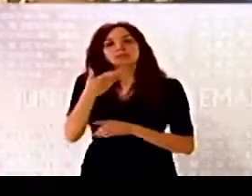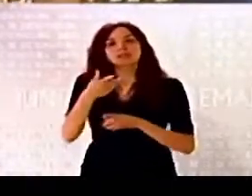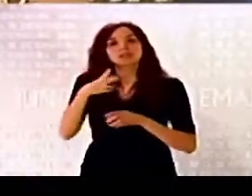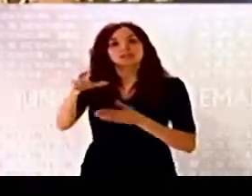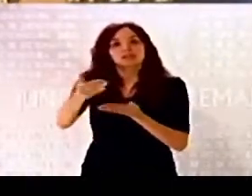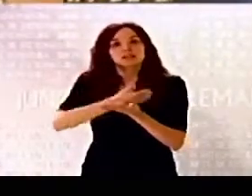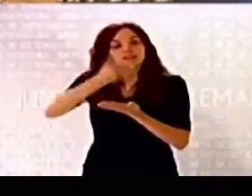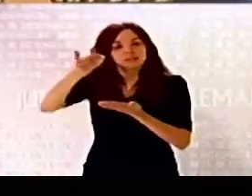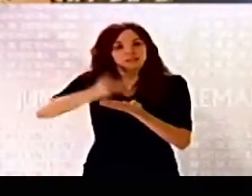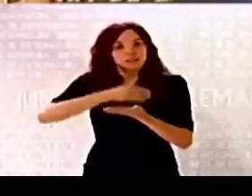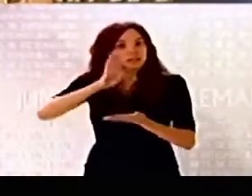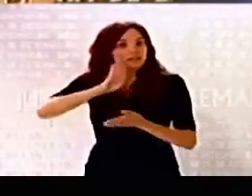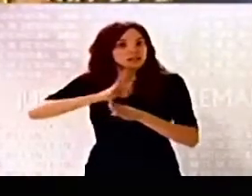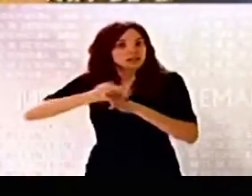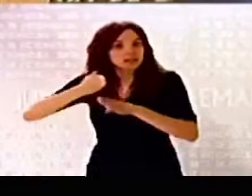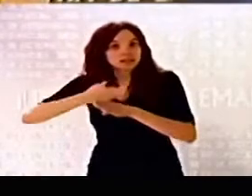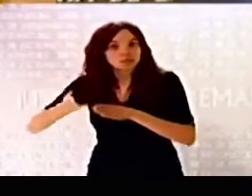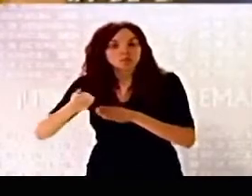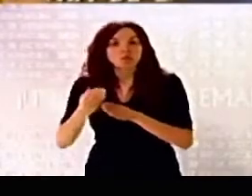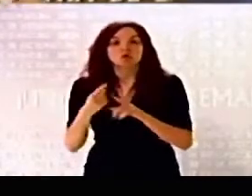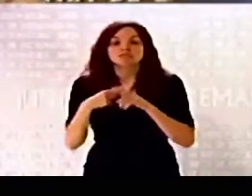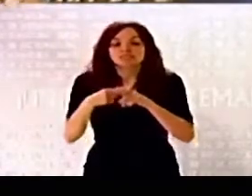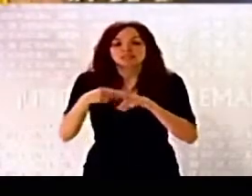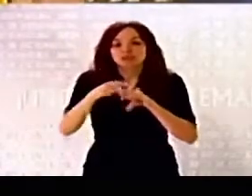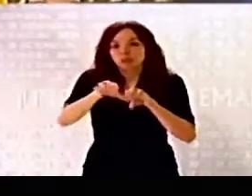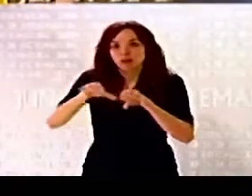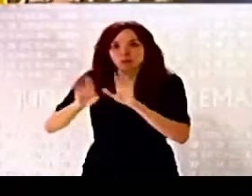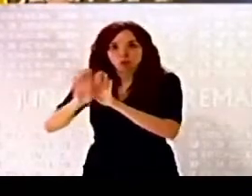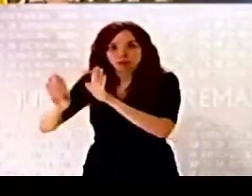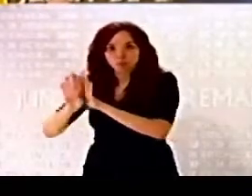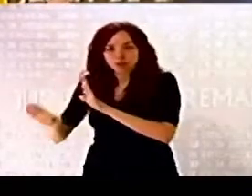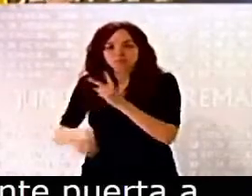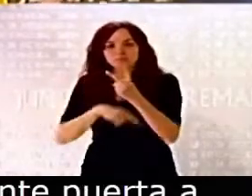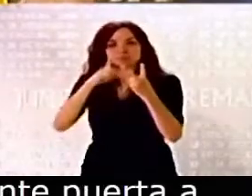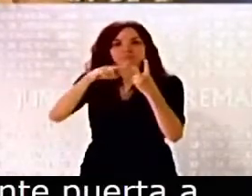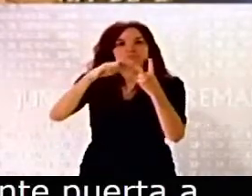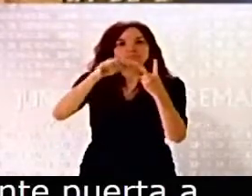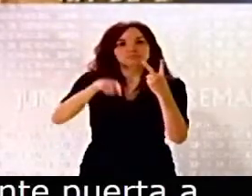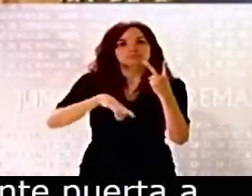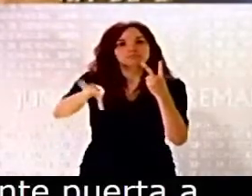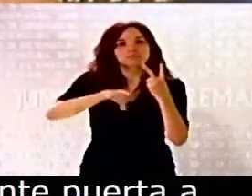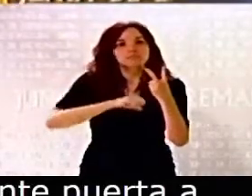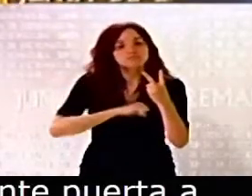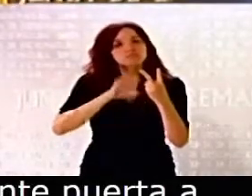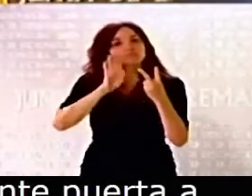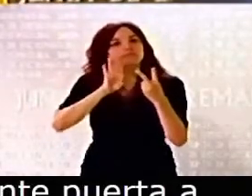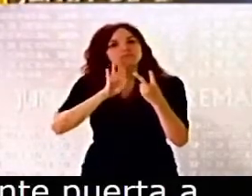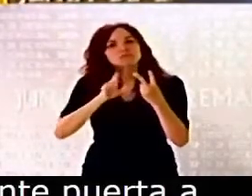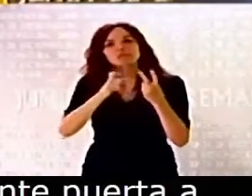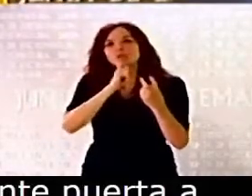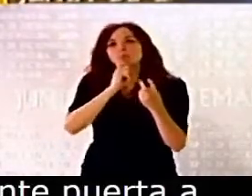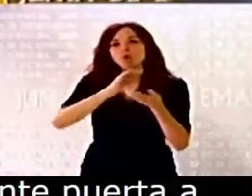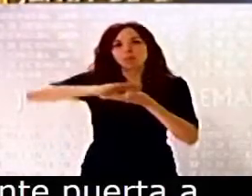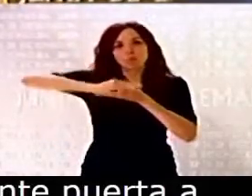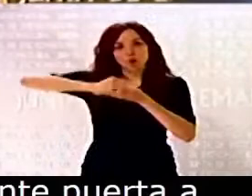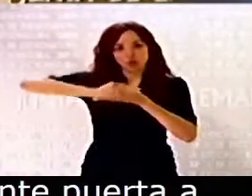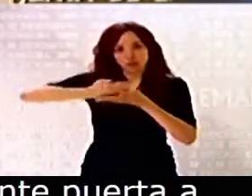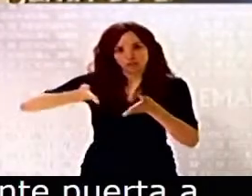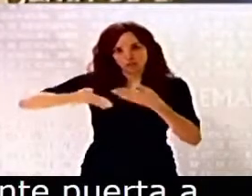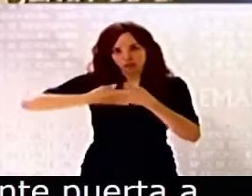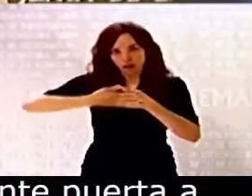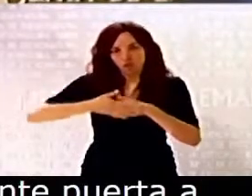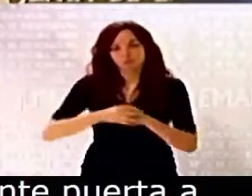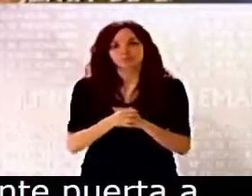mediante sistemas de puerta a puerta, a la implantación de recogida de fracción orgánica mediante contenedor cerrado, a